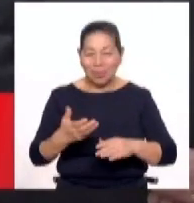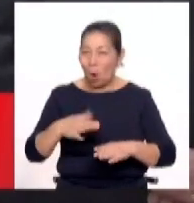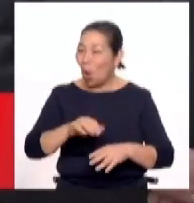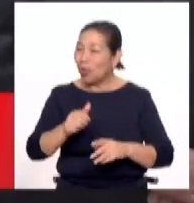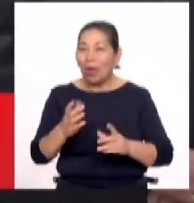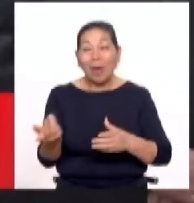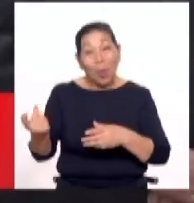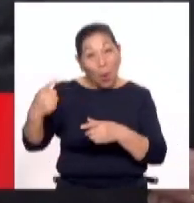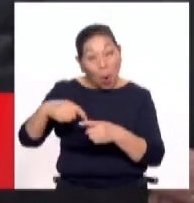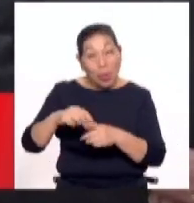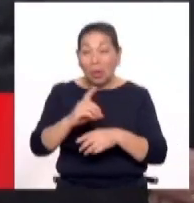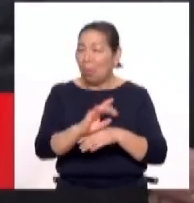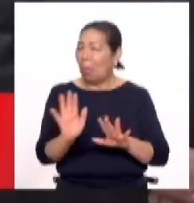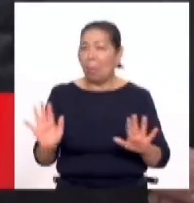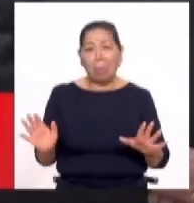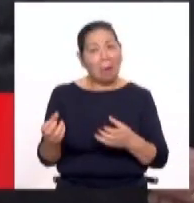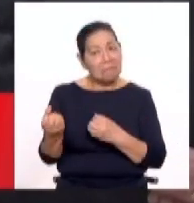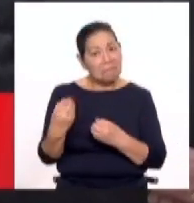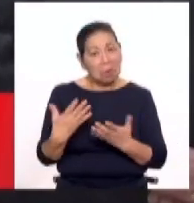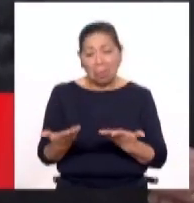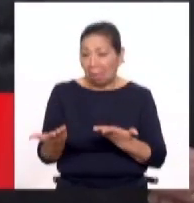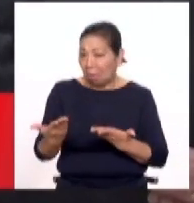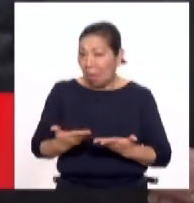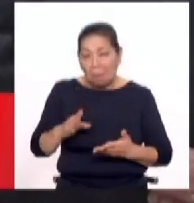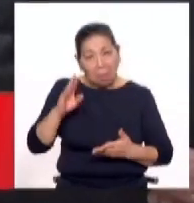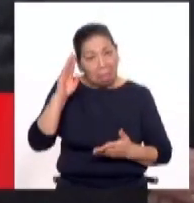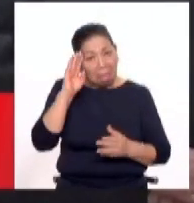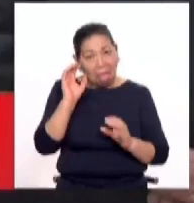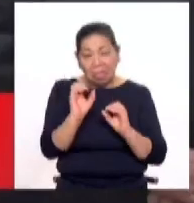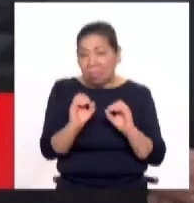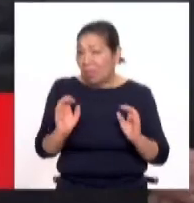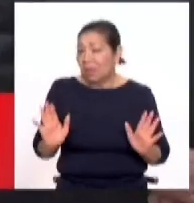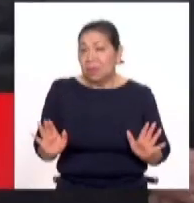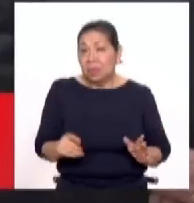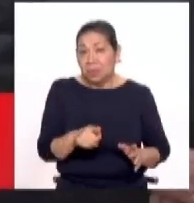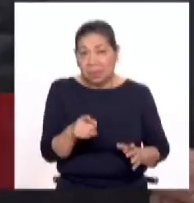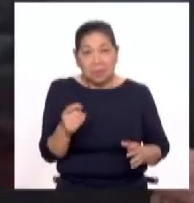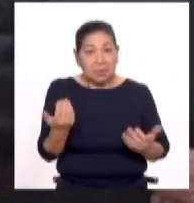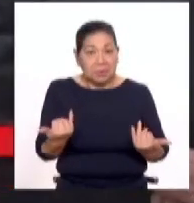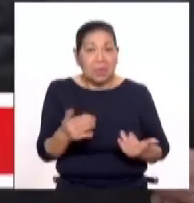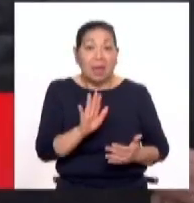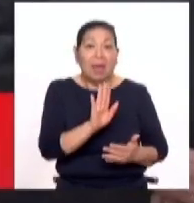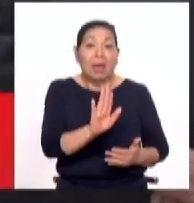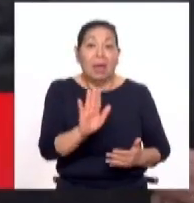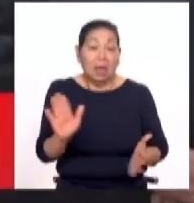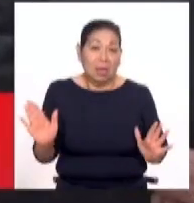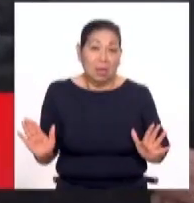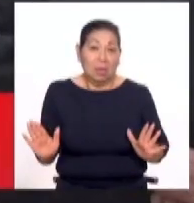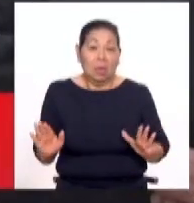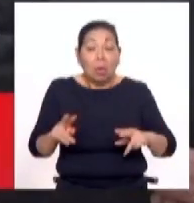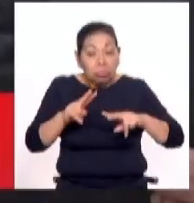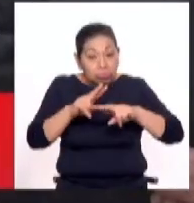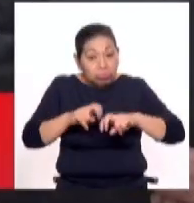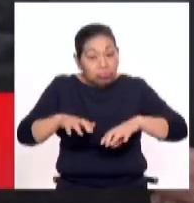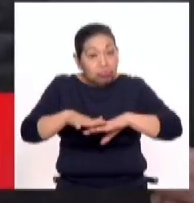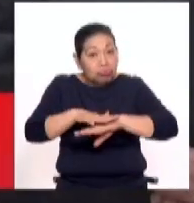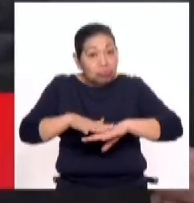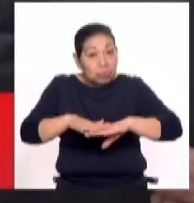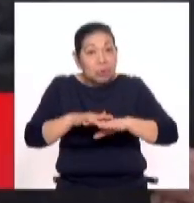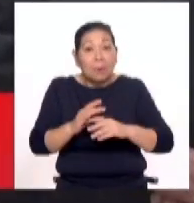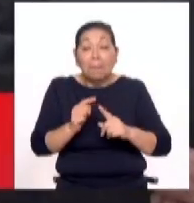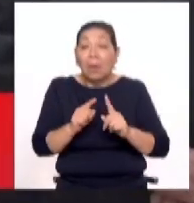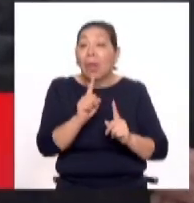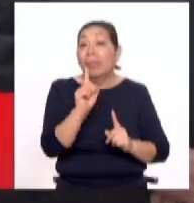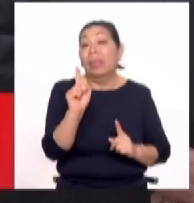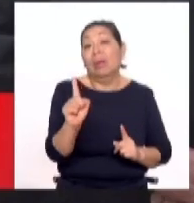otros distritos, no hay ningún informe que hemos recibido de la Policía Nacional, ustedes entenderán que ellos son los que hacen el análisis delictivo